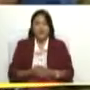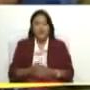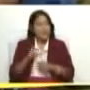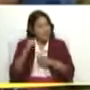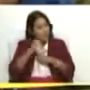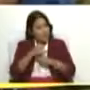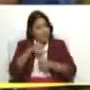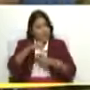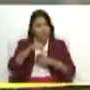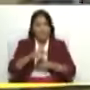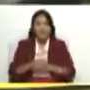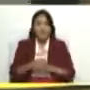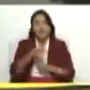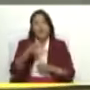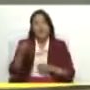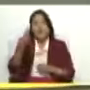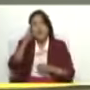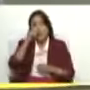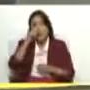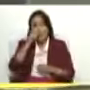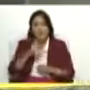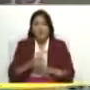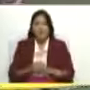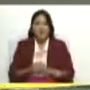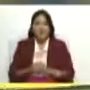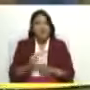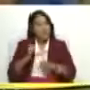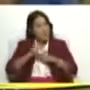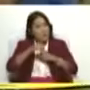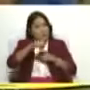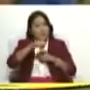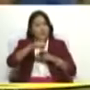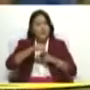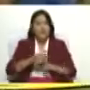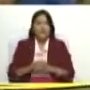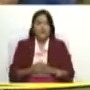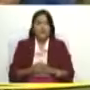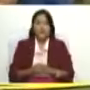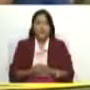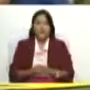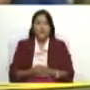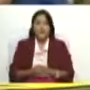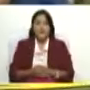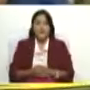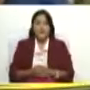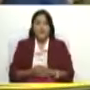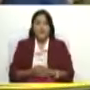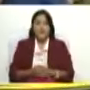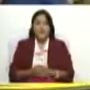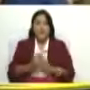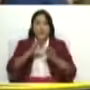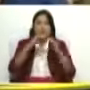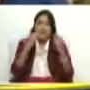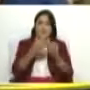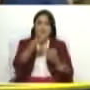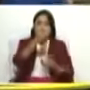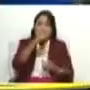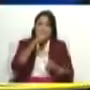lucha Cristian Zarco Lua eres familia del